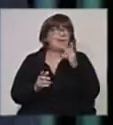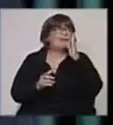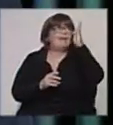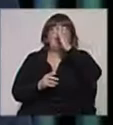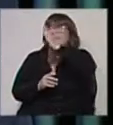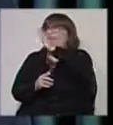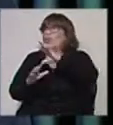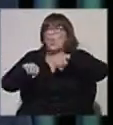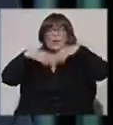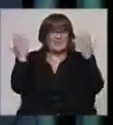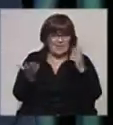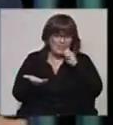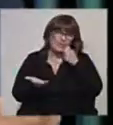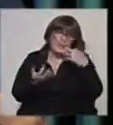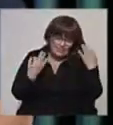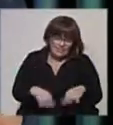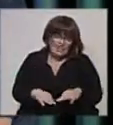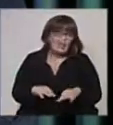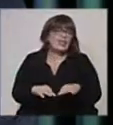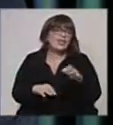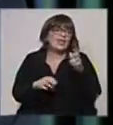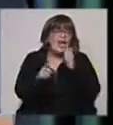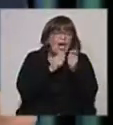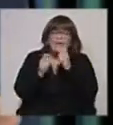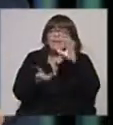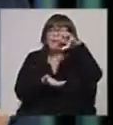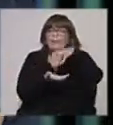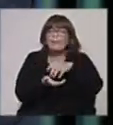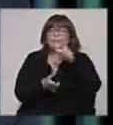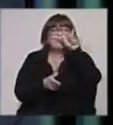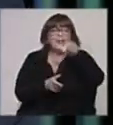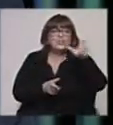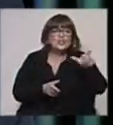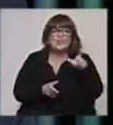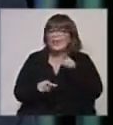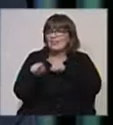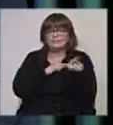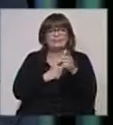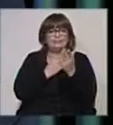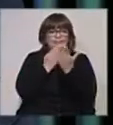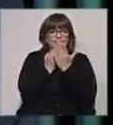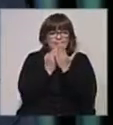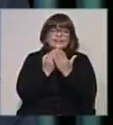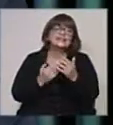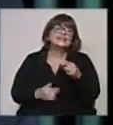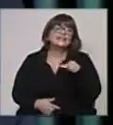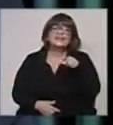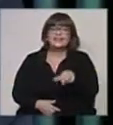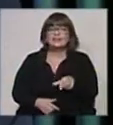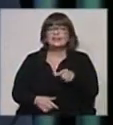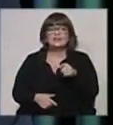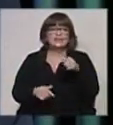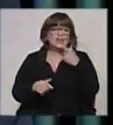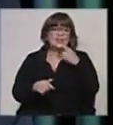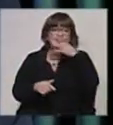contando historias y hablar con la gente de los lugares y hacerlo de primera mano. Porque creo que, hablando de esto de lo de